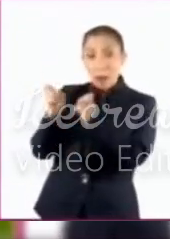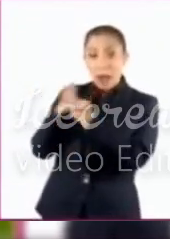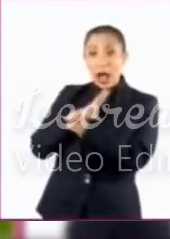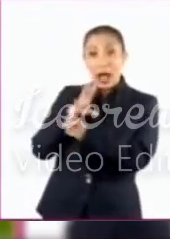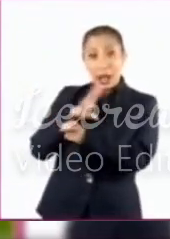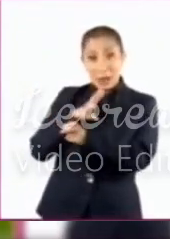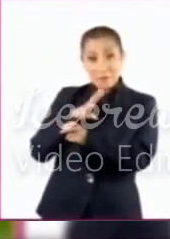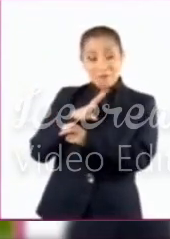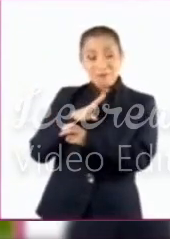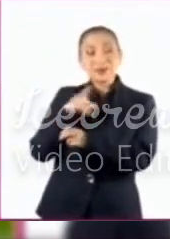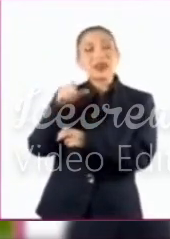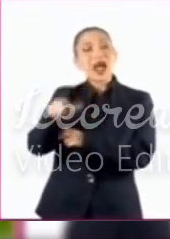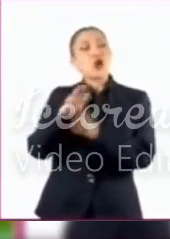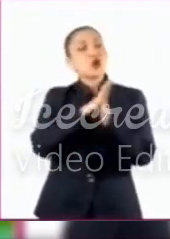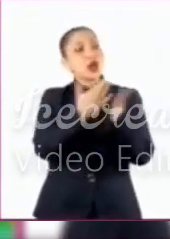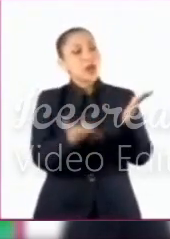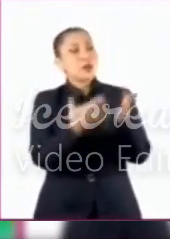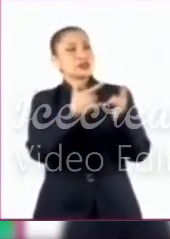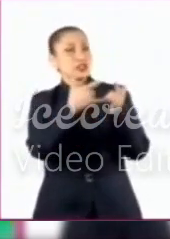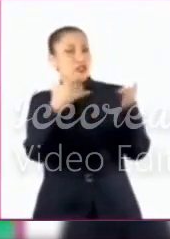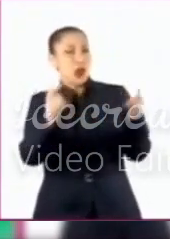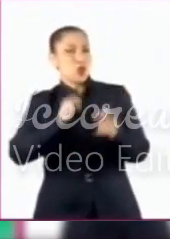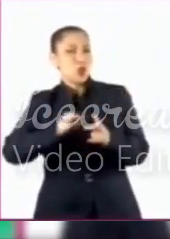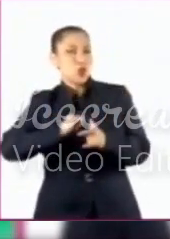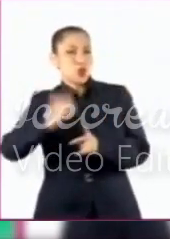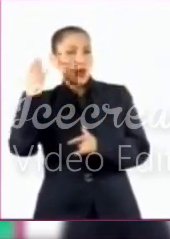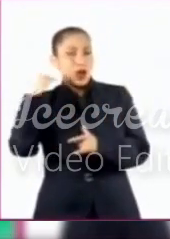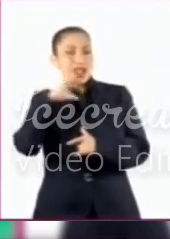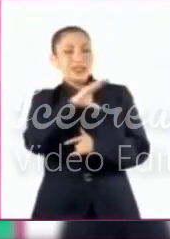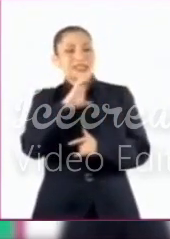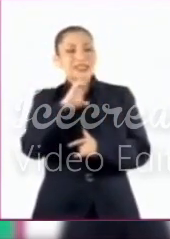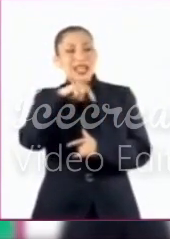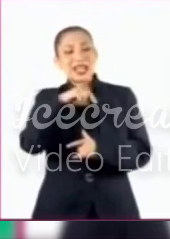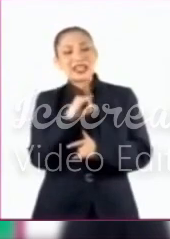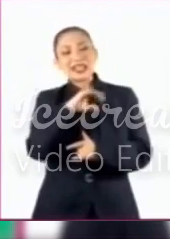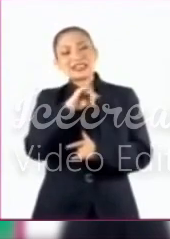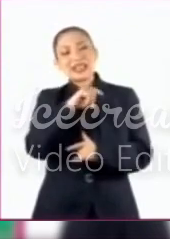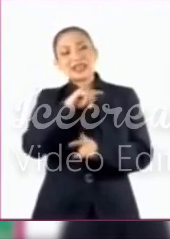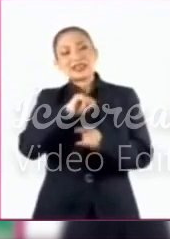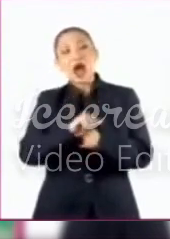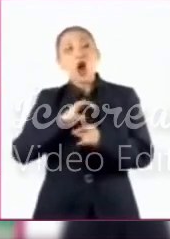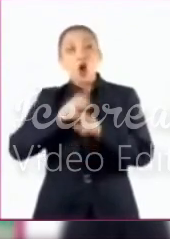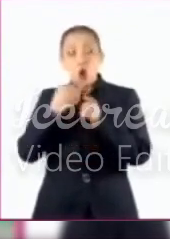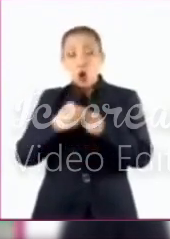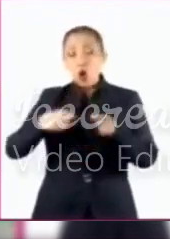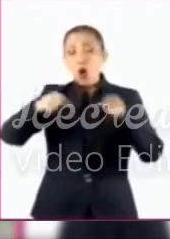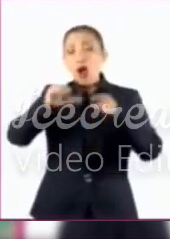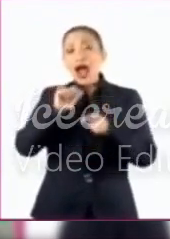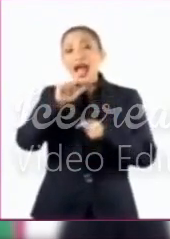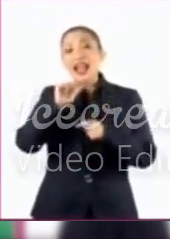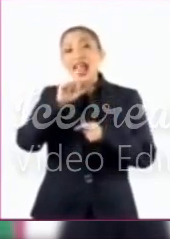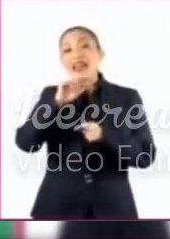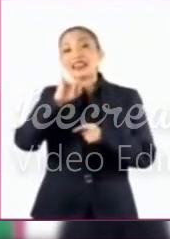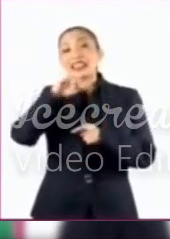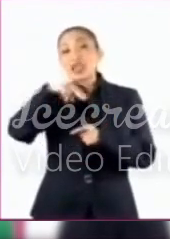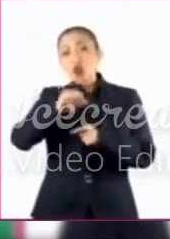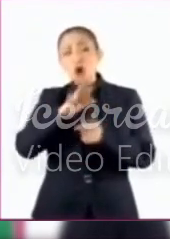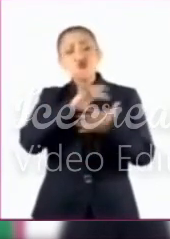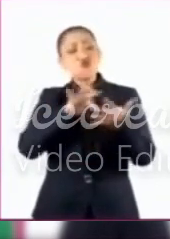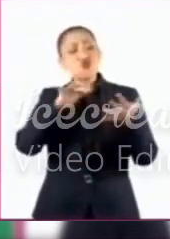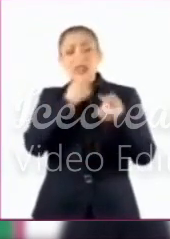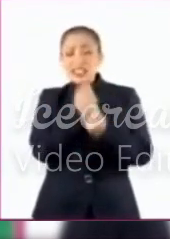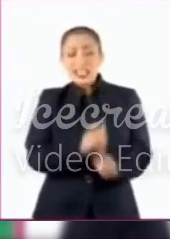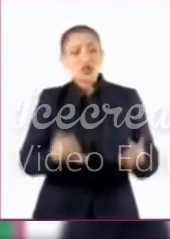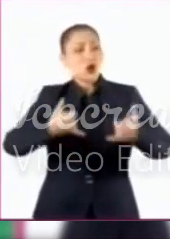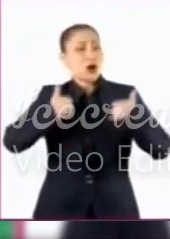títulos. Algunos libros de cuentos clásicos, como La Cenicienta o Aladino y la lámpara maravillosa, han sido leídos